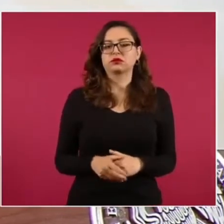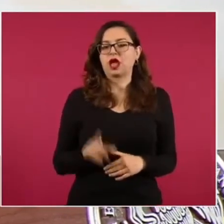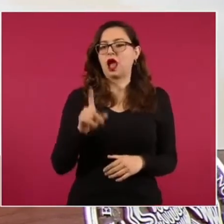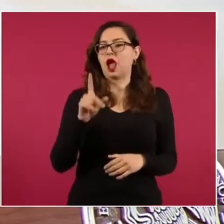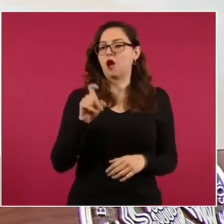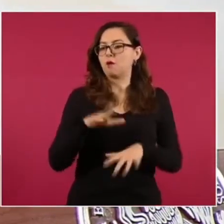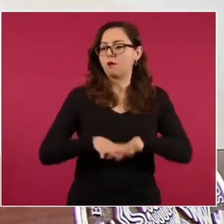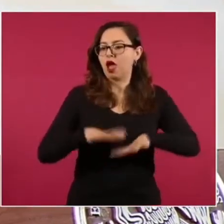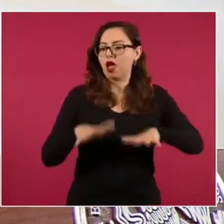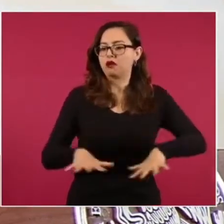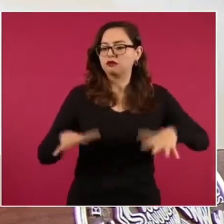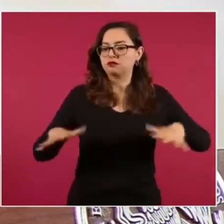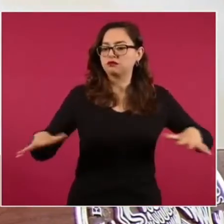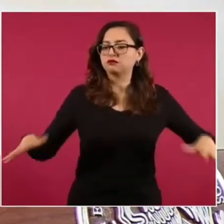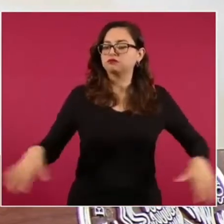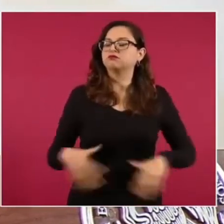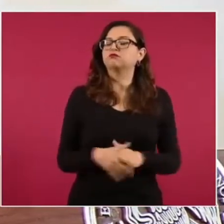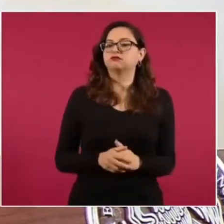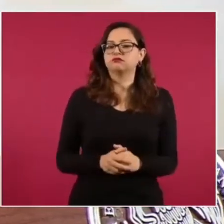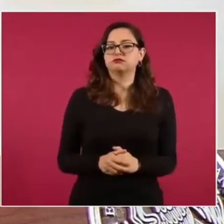costas.